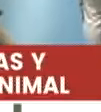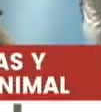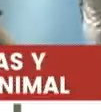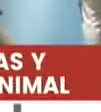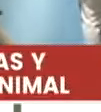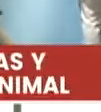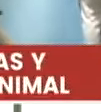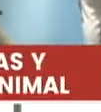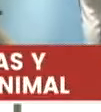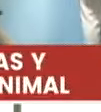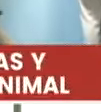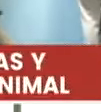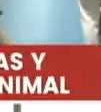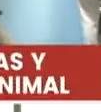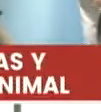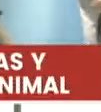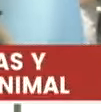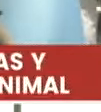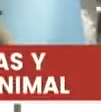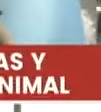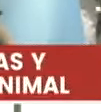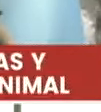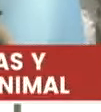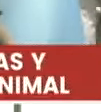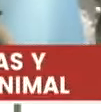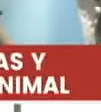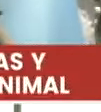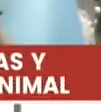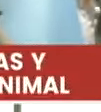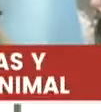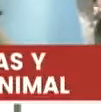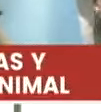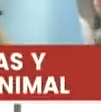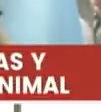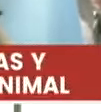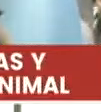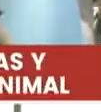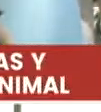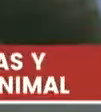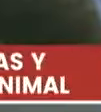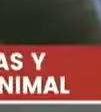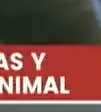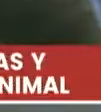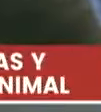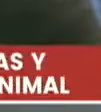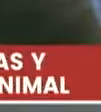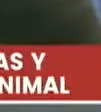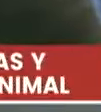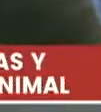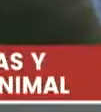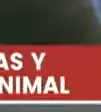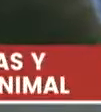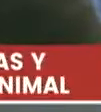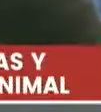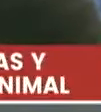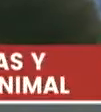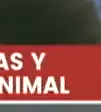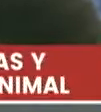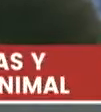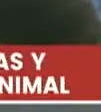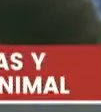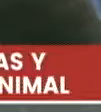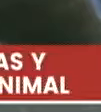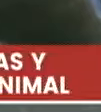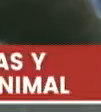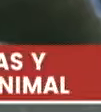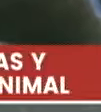que hiere, que tortura a un animal, lo hace posteriormente o anteriormente con una mujer, con un niño, con